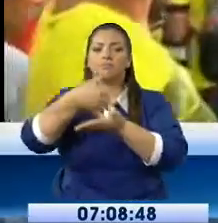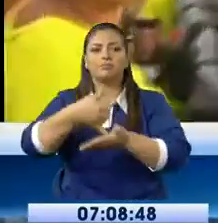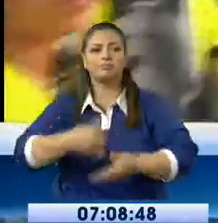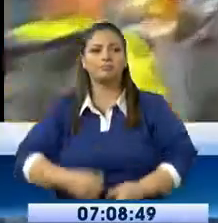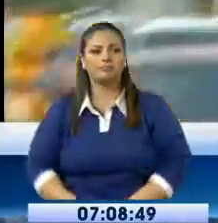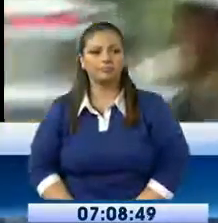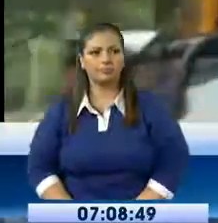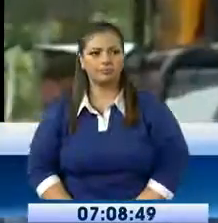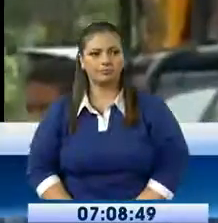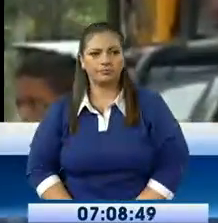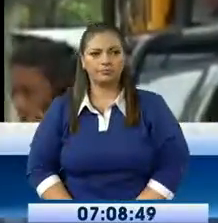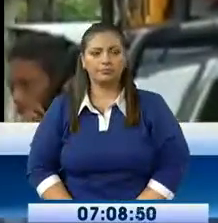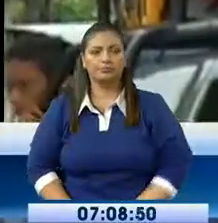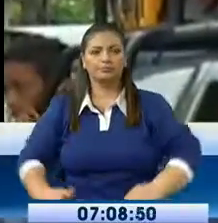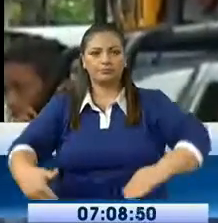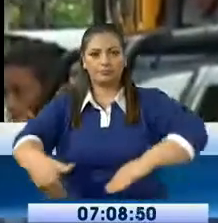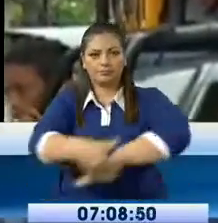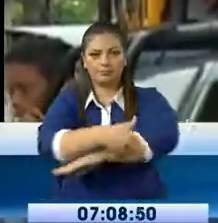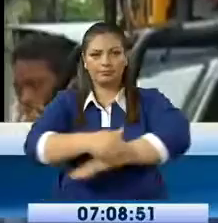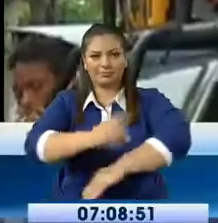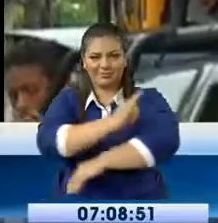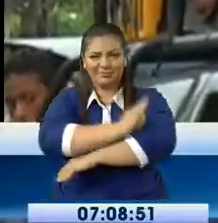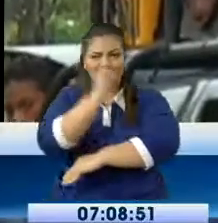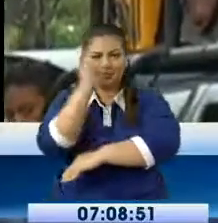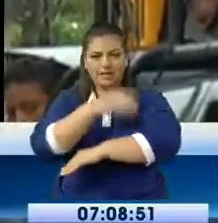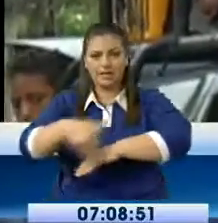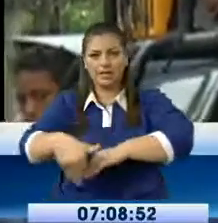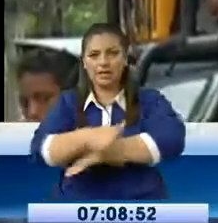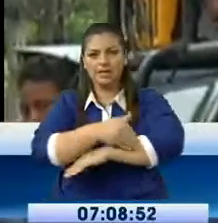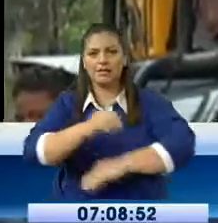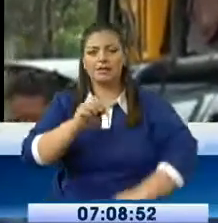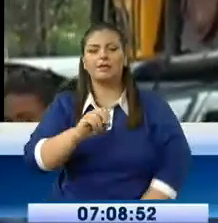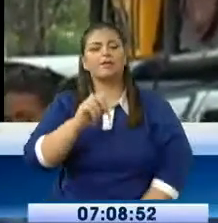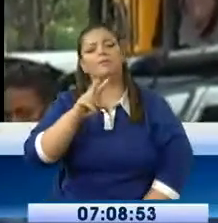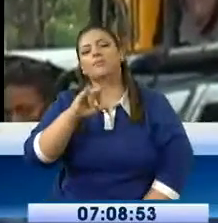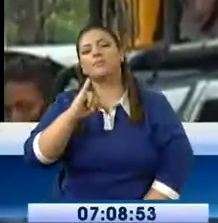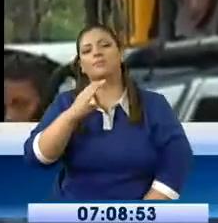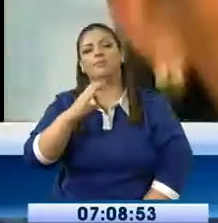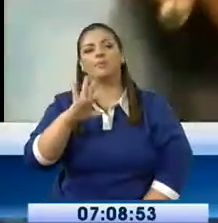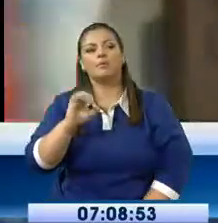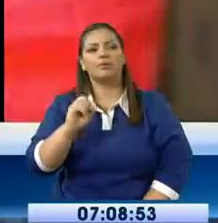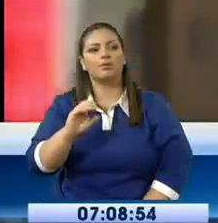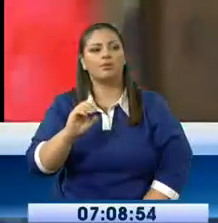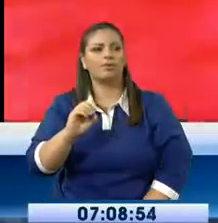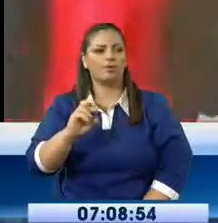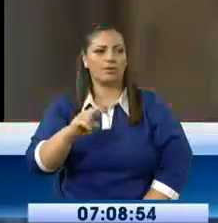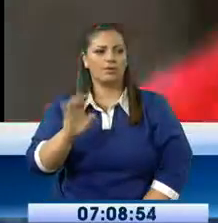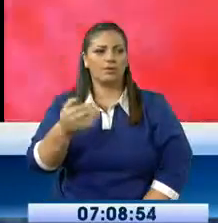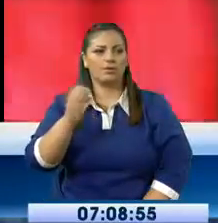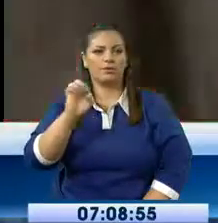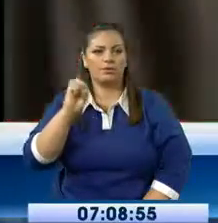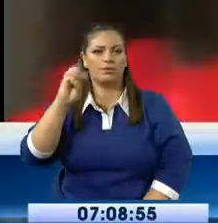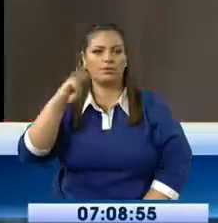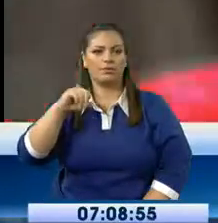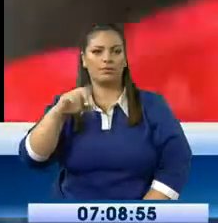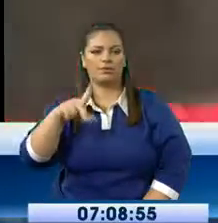Luego del partido, la calle Víctor Emilio Estrada se convirtió en una discoteca al aire libre.